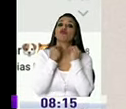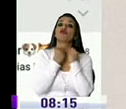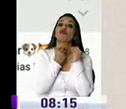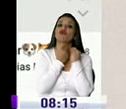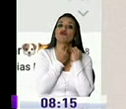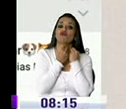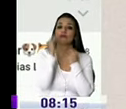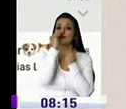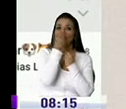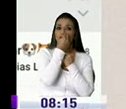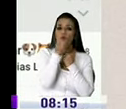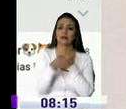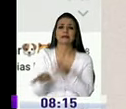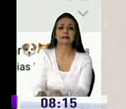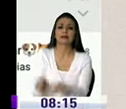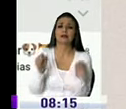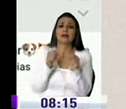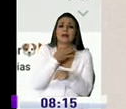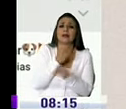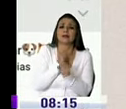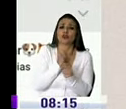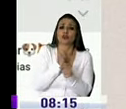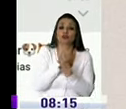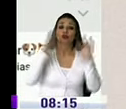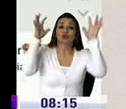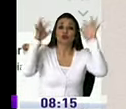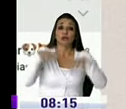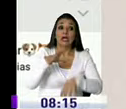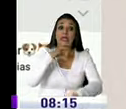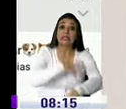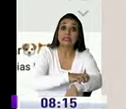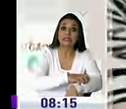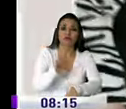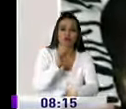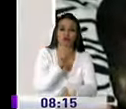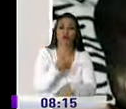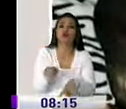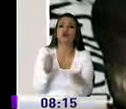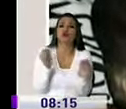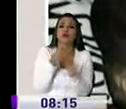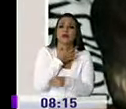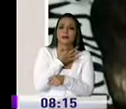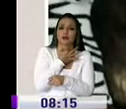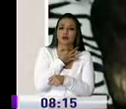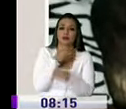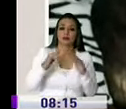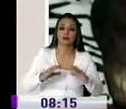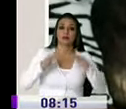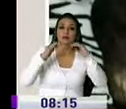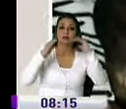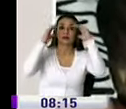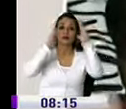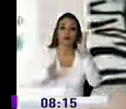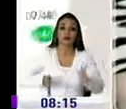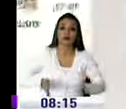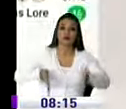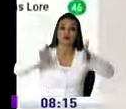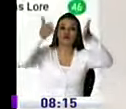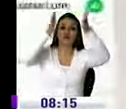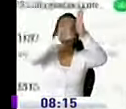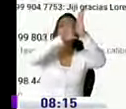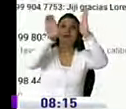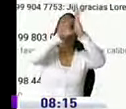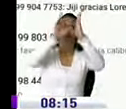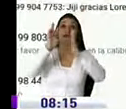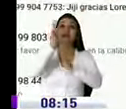muy miedosa a los pirotécnicos, los rayos y a la lluvia, no muerde, solo es nerviosa. Lo raro es que vivía en un tercer piso, en una comunidad cerrada, y de